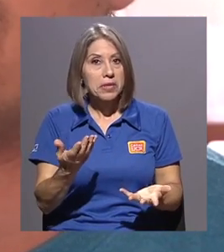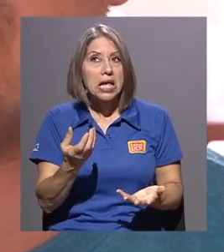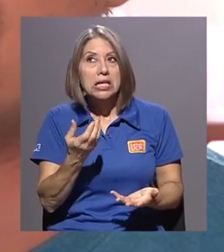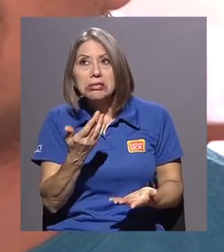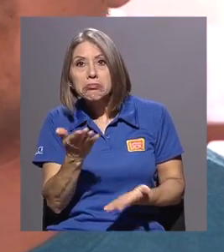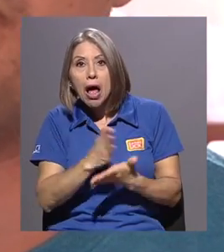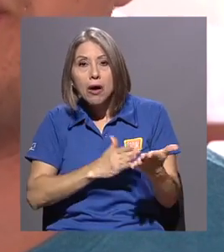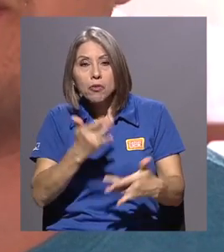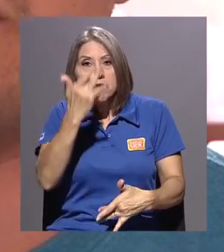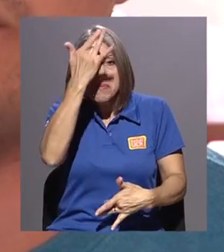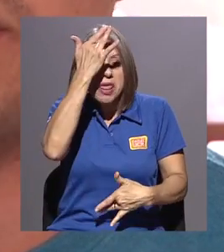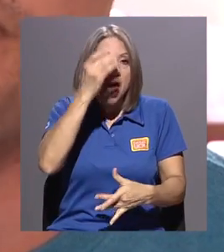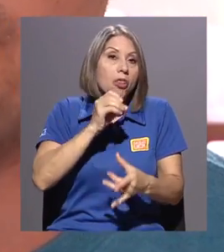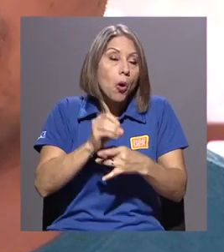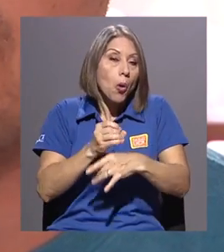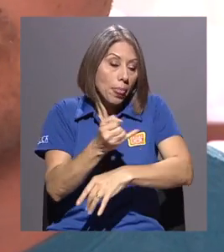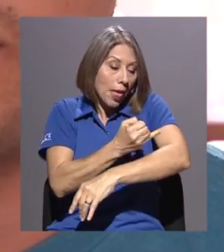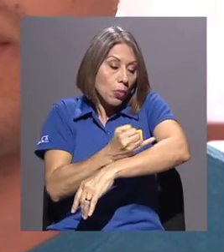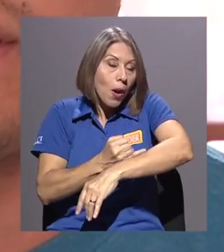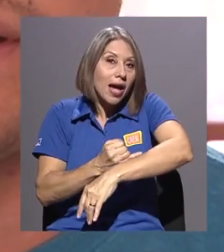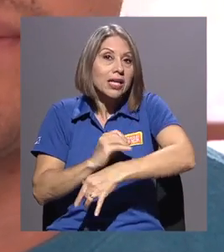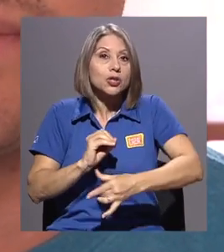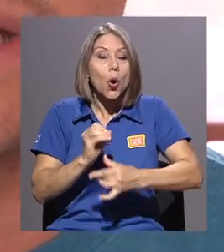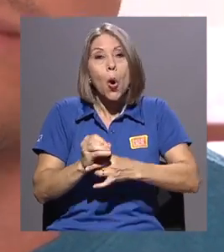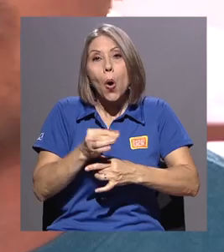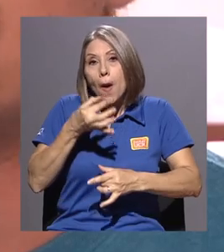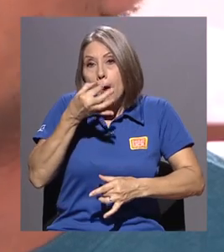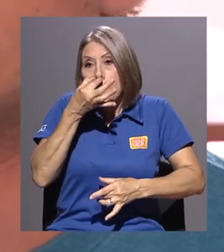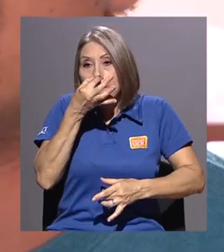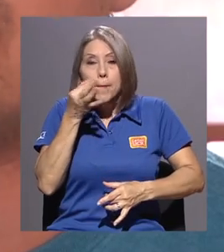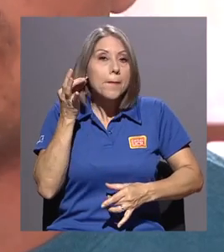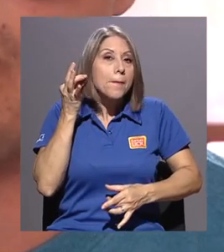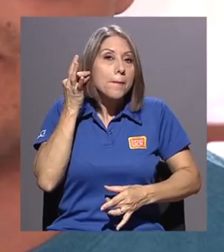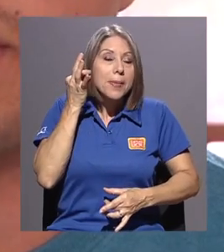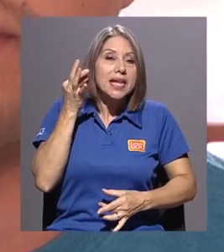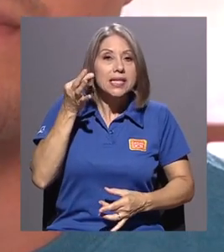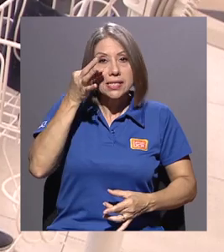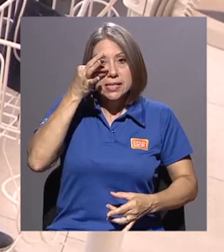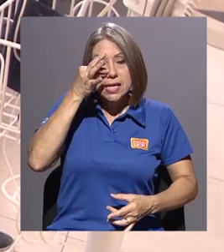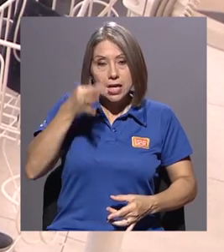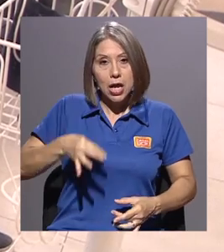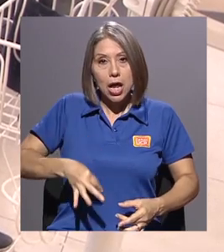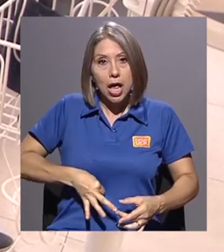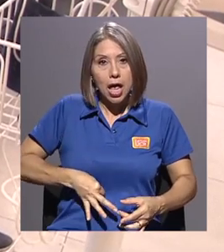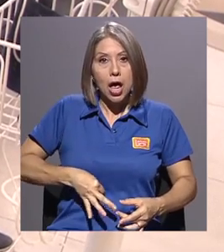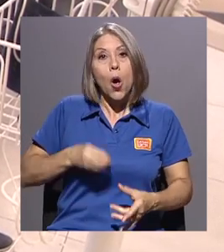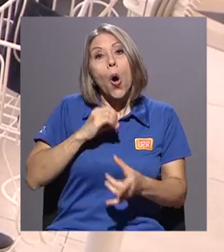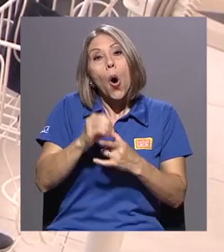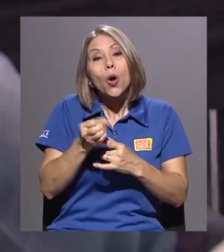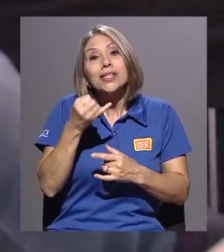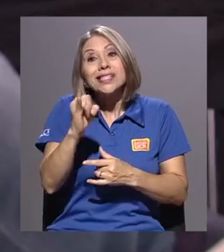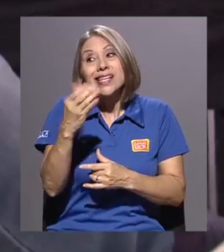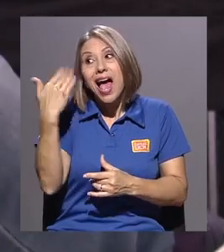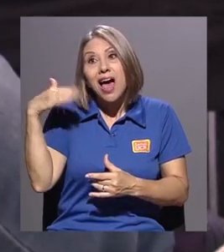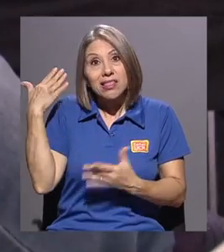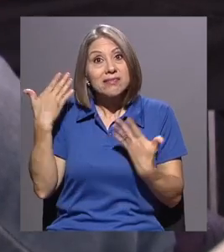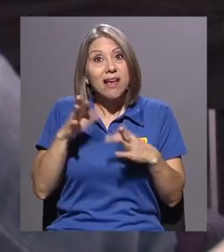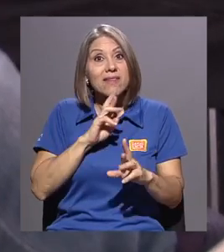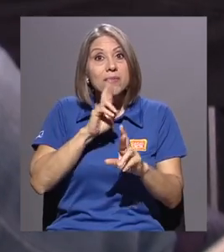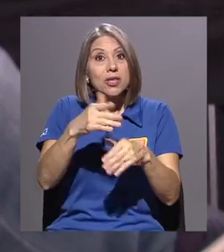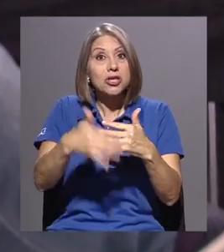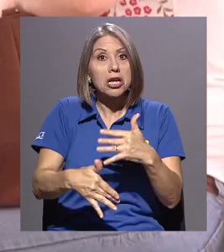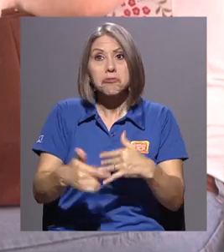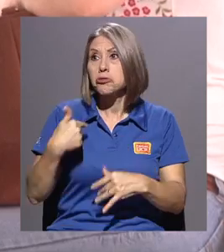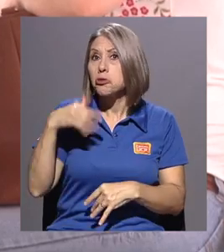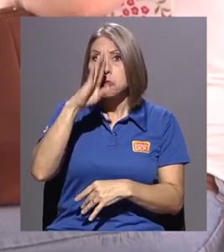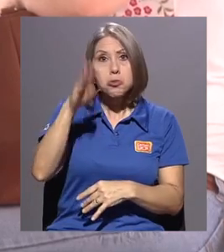enfermedad, tatuajes, piercings, todo eso. Y si alguna vez habíamos donado sangre antes, yo no he donado nunca, digamos, esta es mi primera vez. Es un proceso